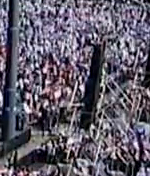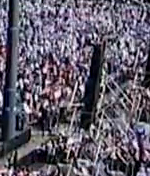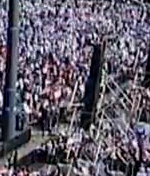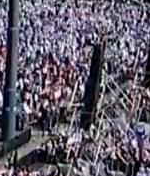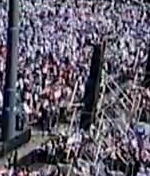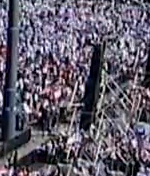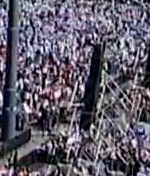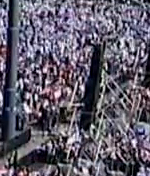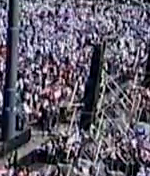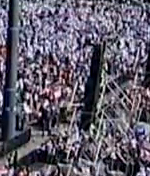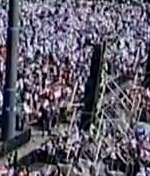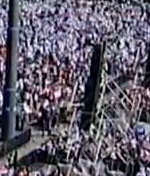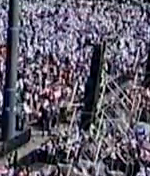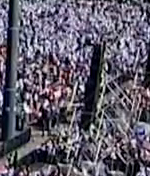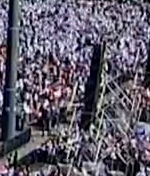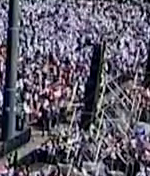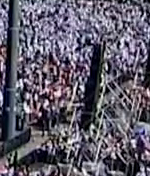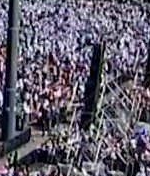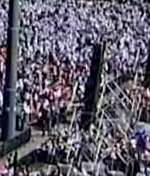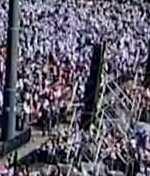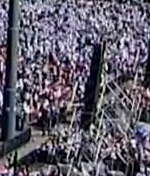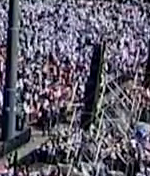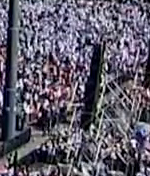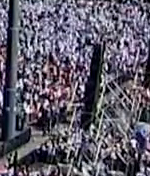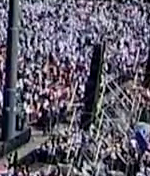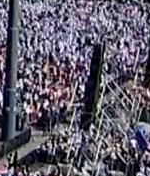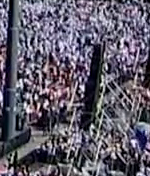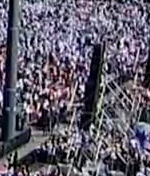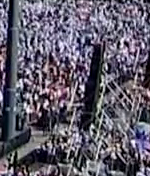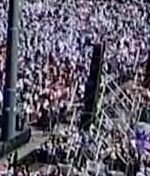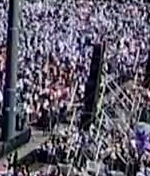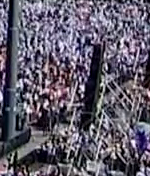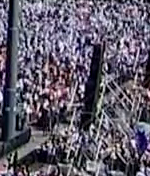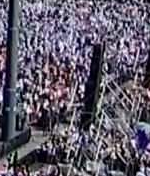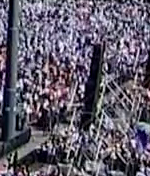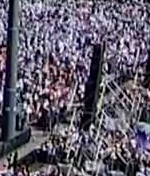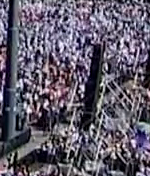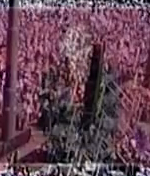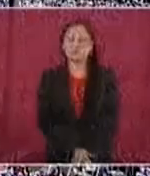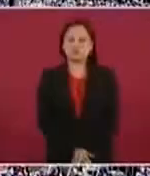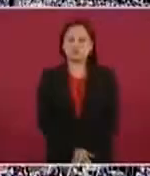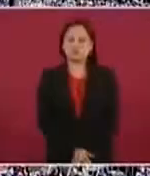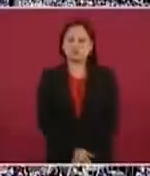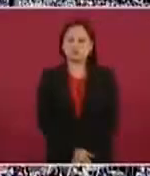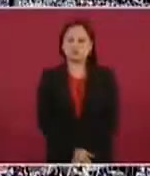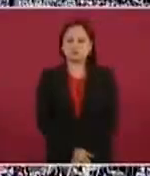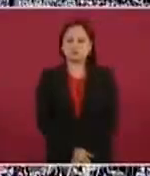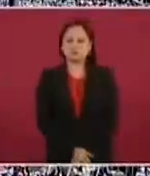2019-2020 comenzó el programa La Escuela es Nuestra,